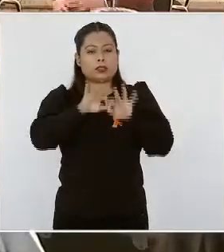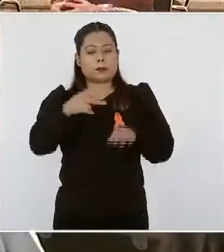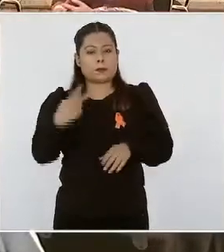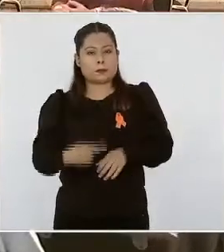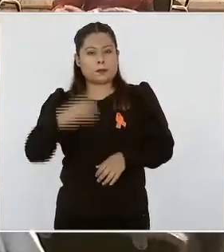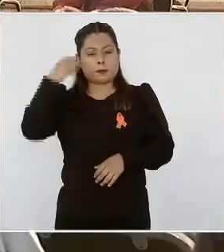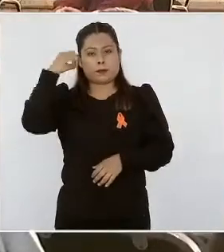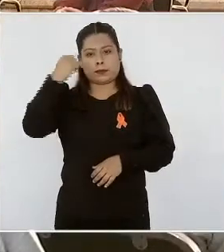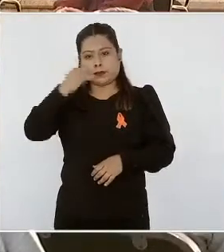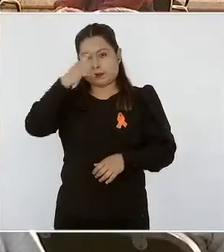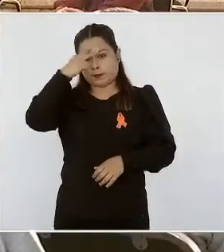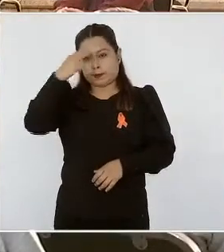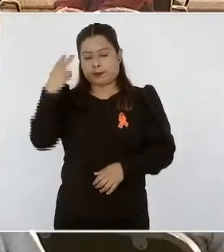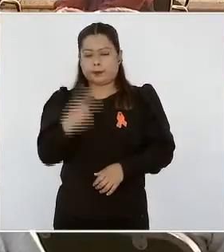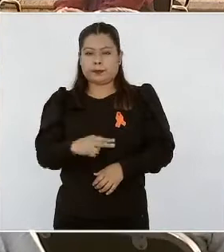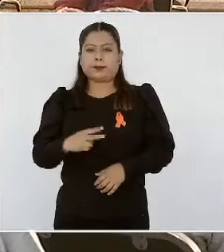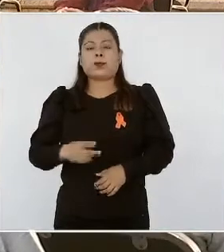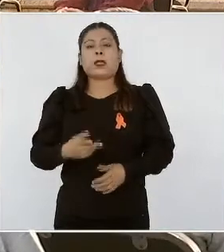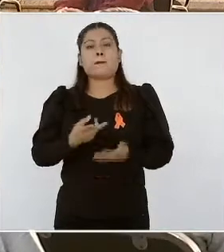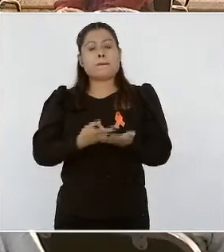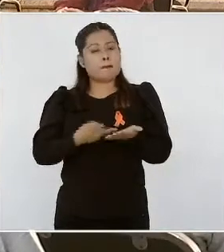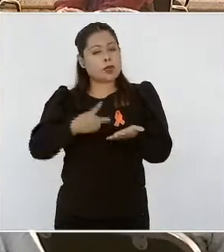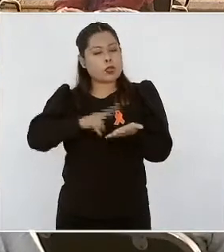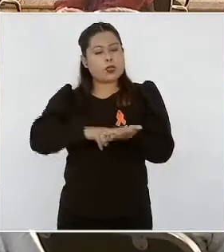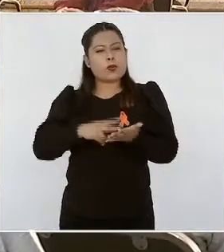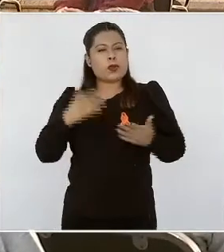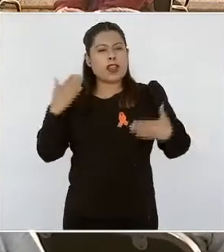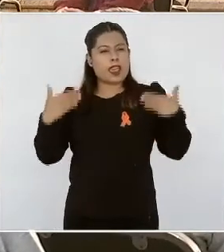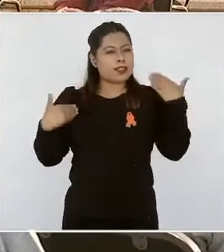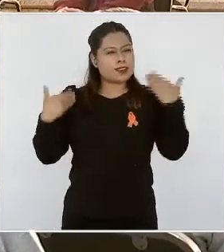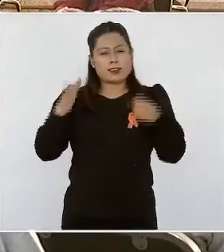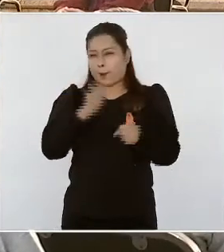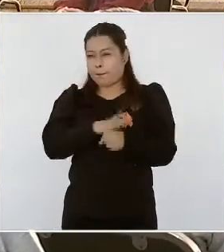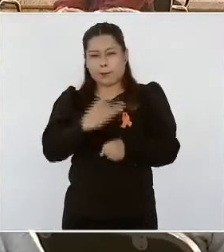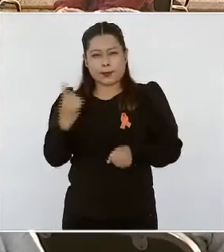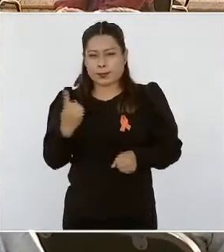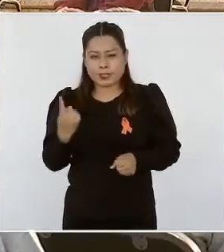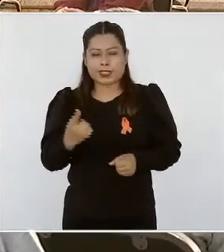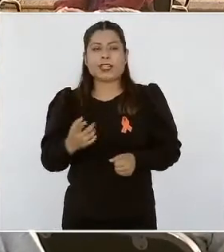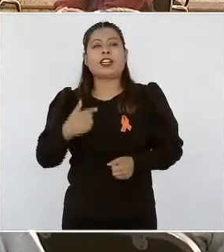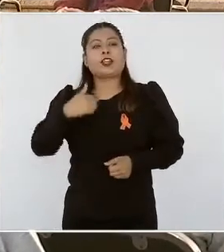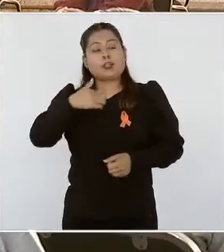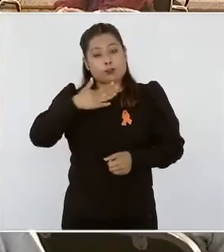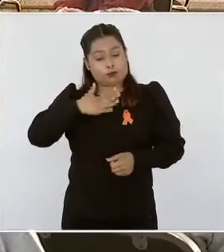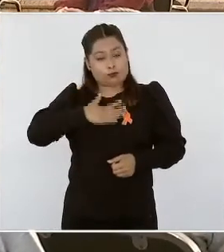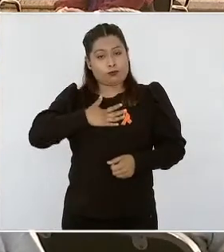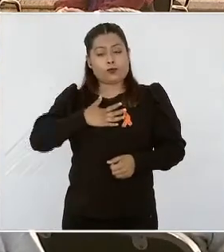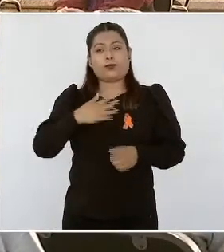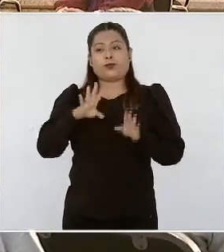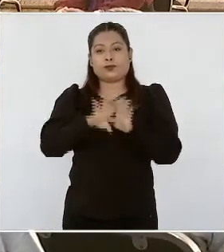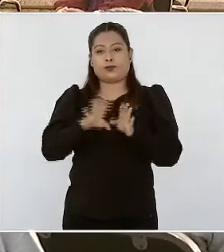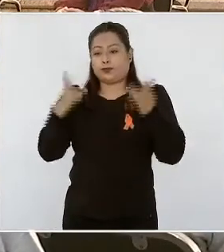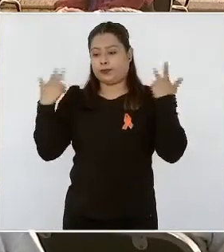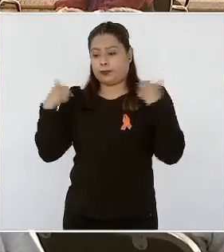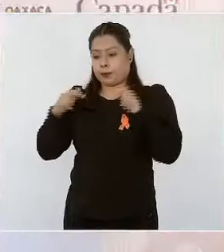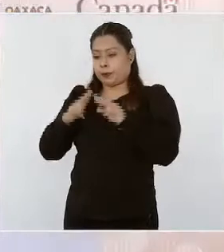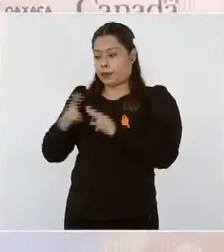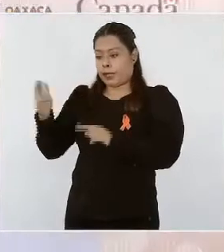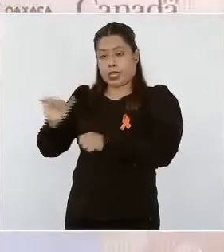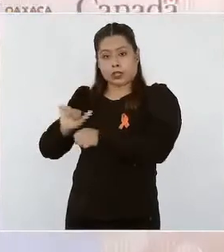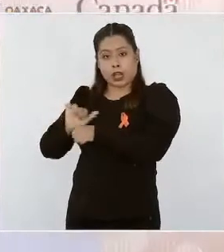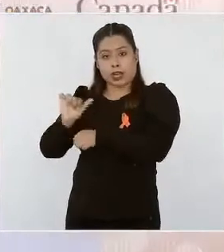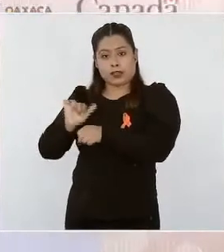los mexicanos. Pero decía doble alegría porque me parece que, como lo decía el maestro